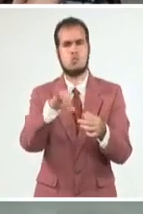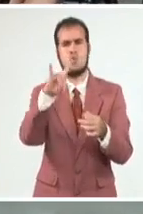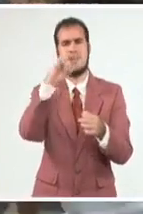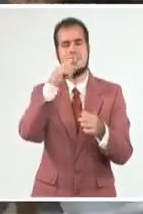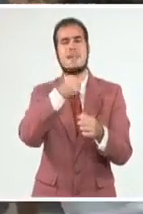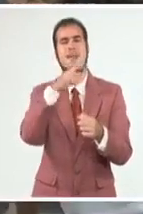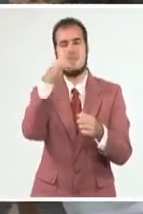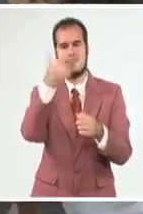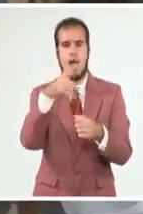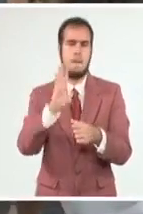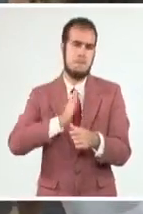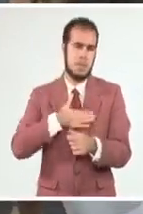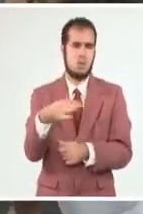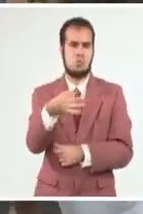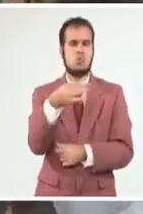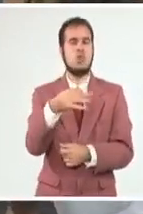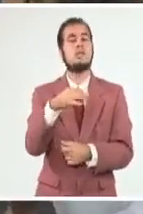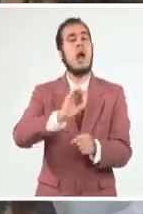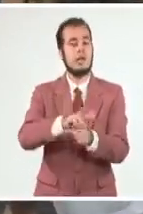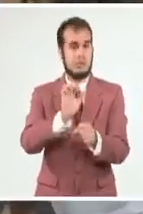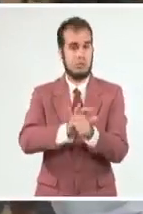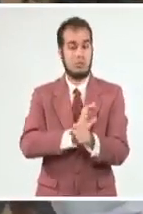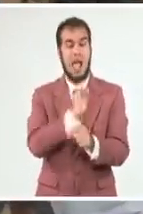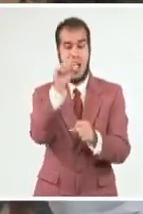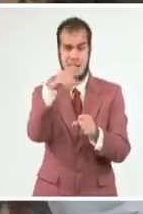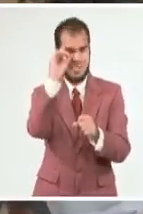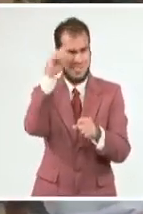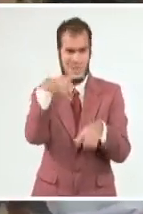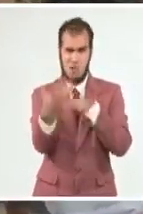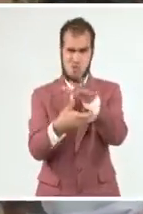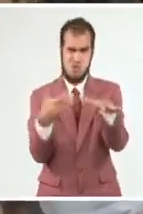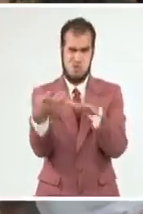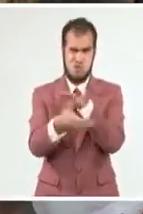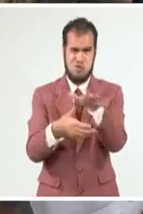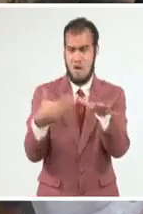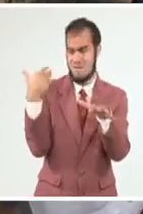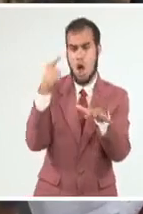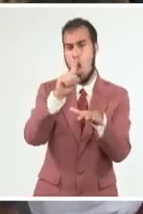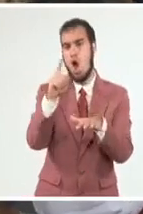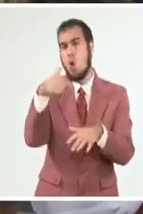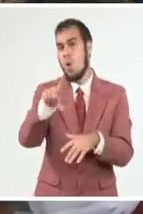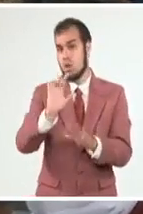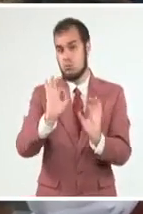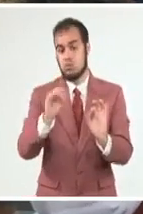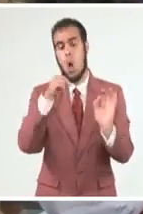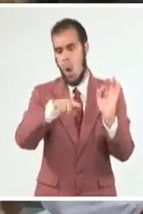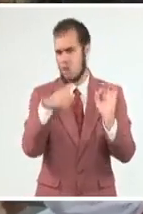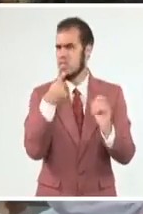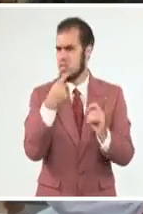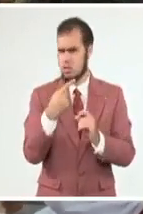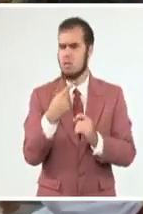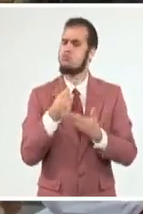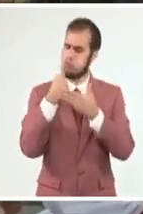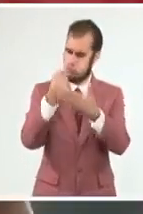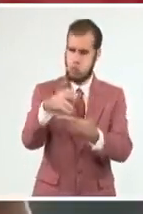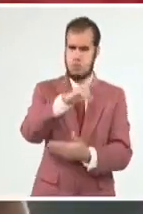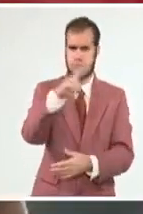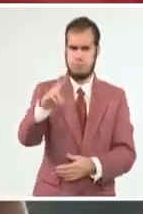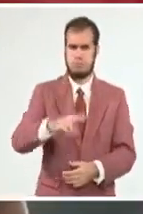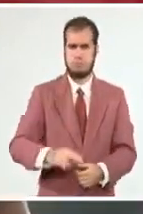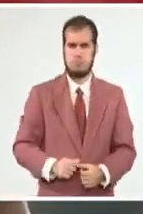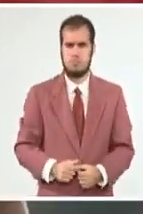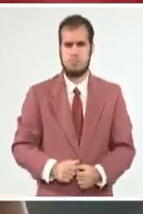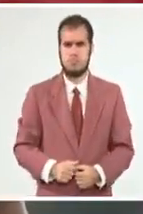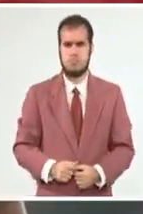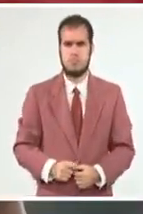Naranjo, ese barrio donde intentaron generar odio y violencia y que hoy nuevamente ratifica su respaldo a la revolución.